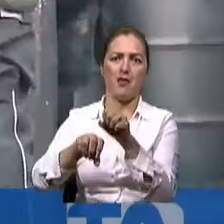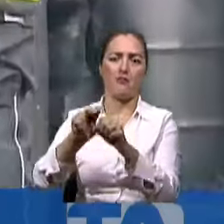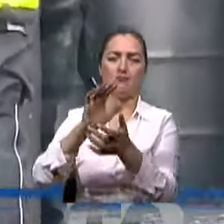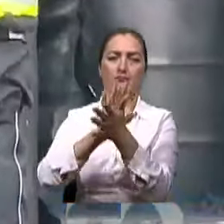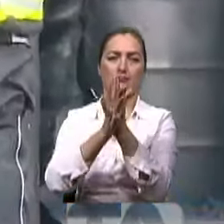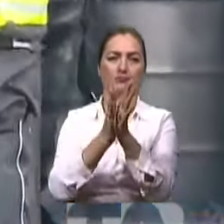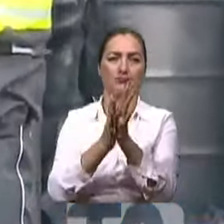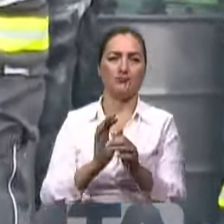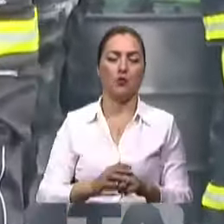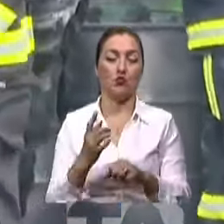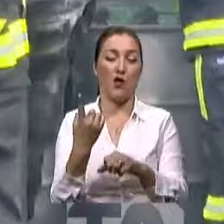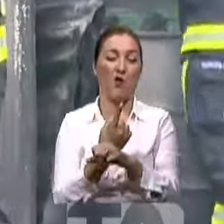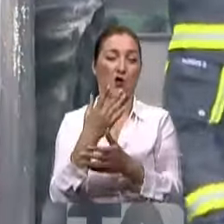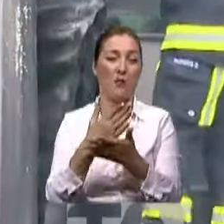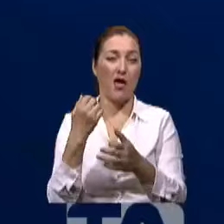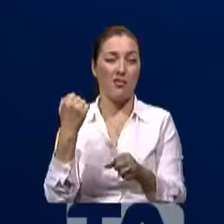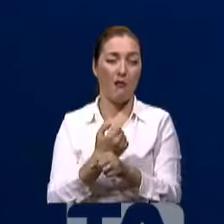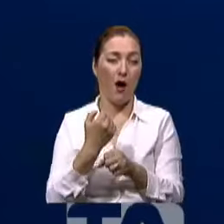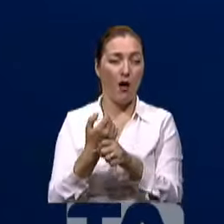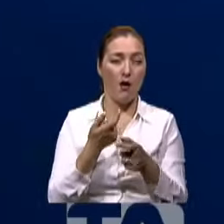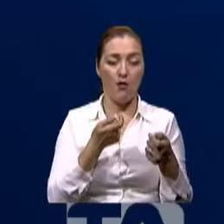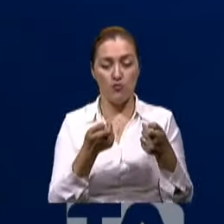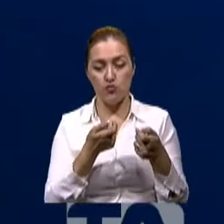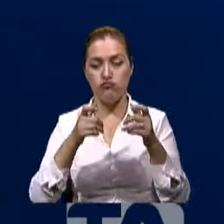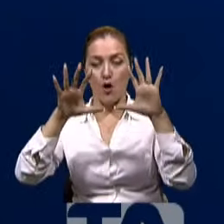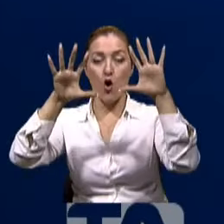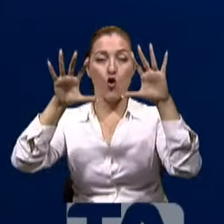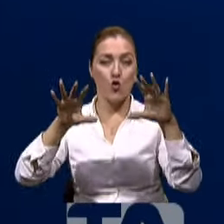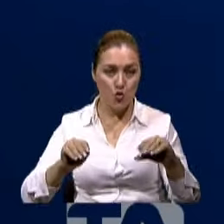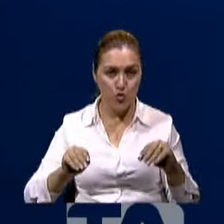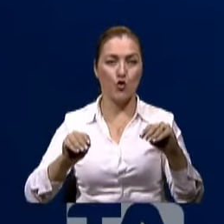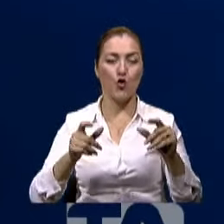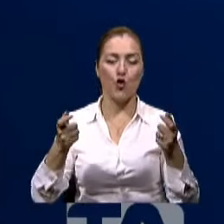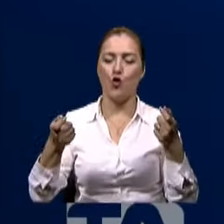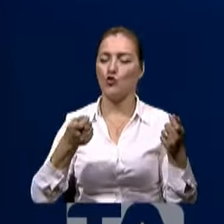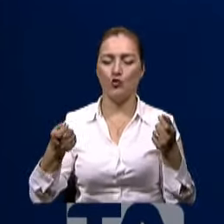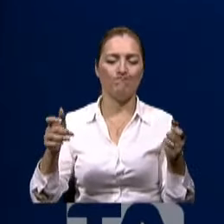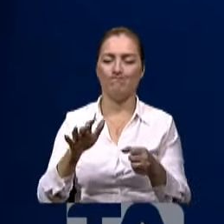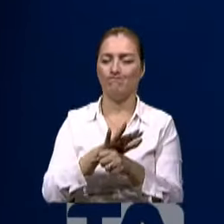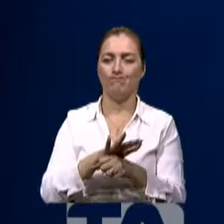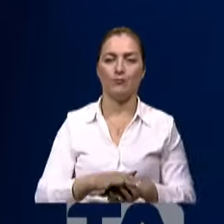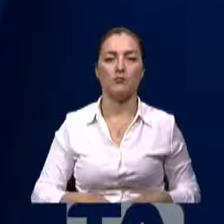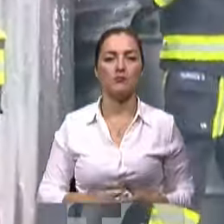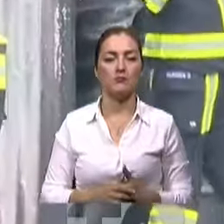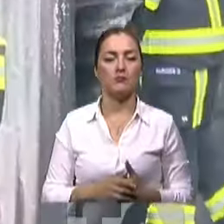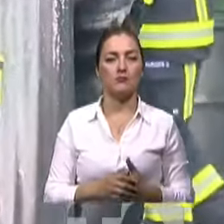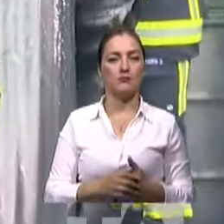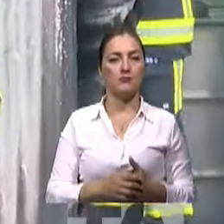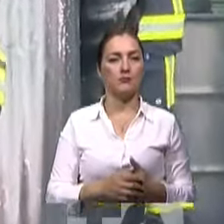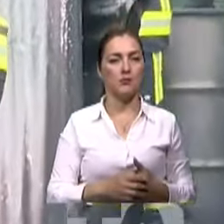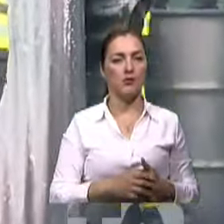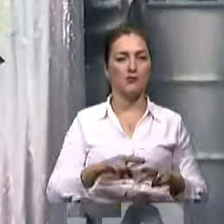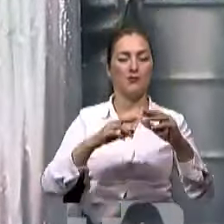persona. Tras poco más de hora y media de trabajos en la zona, finalmente los bomberos lograron controlar por completo el incendio, aunque